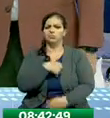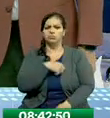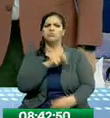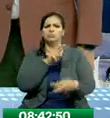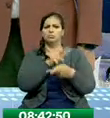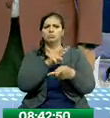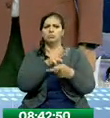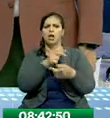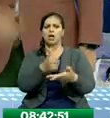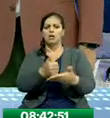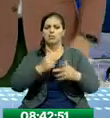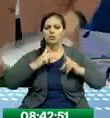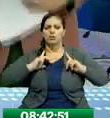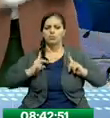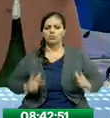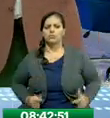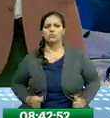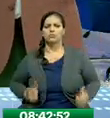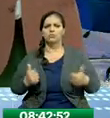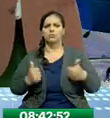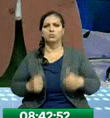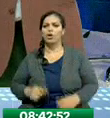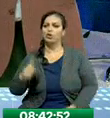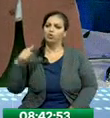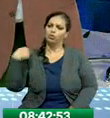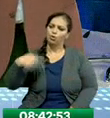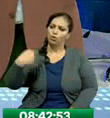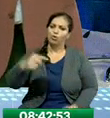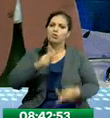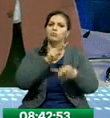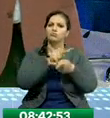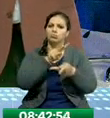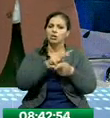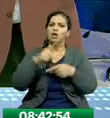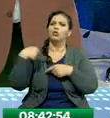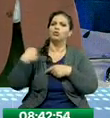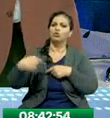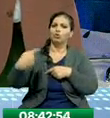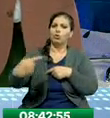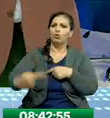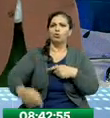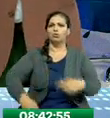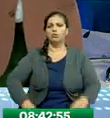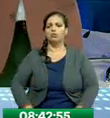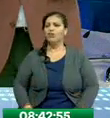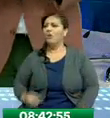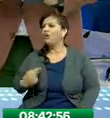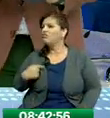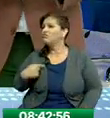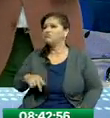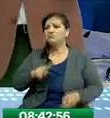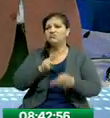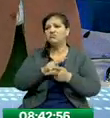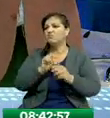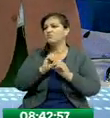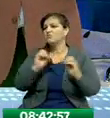saludable usted cree eso se recomienda todos los días esto es ello entonces yo estoy ya marca porque yo no estamos nada